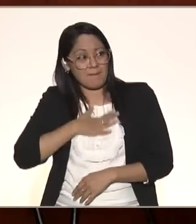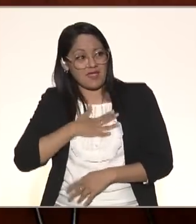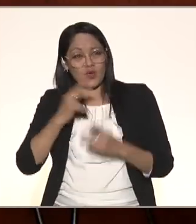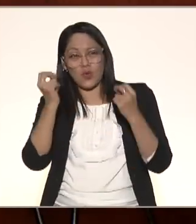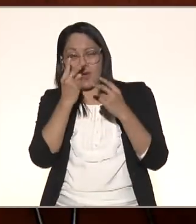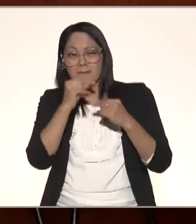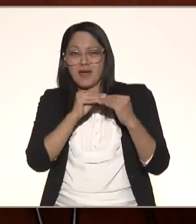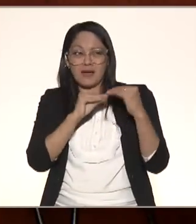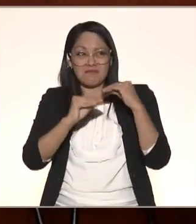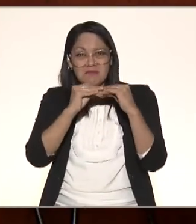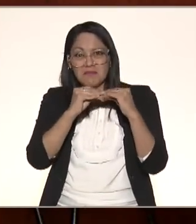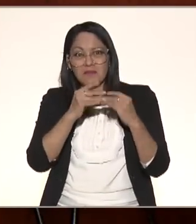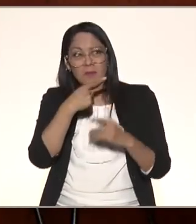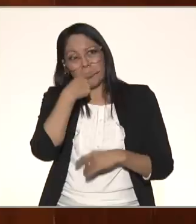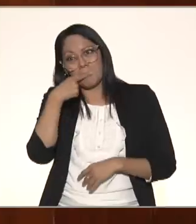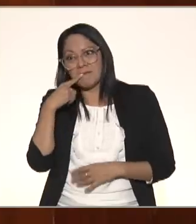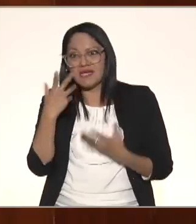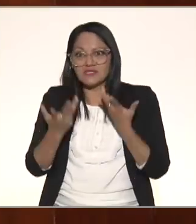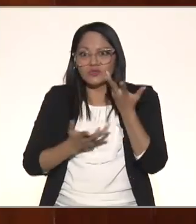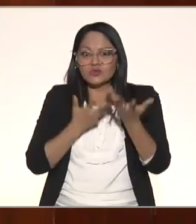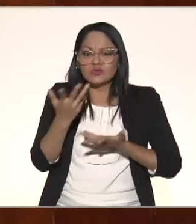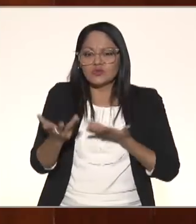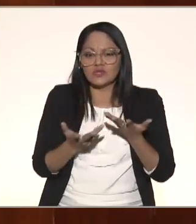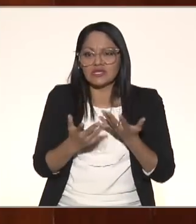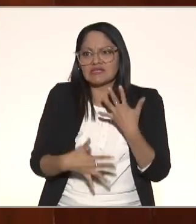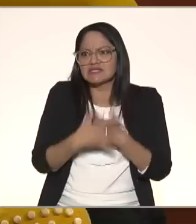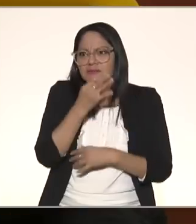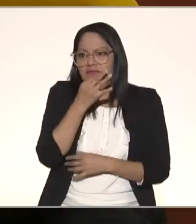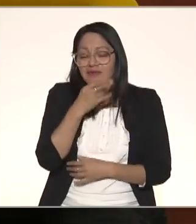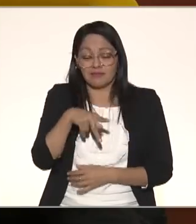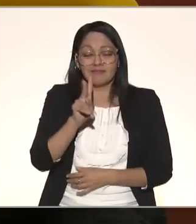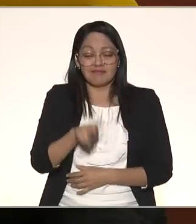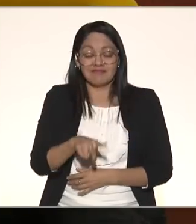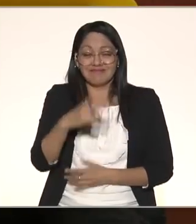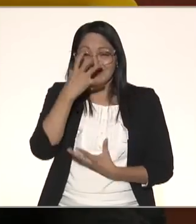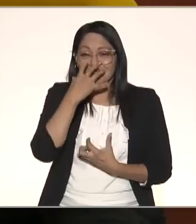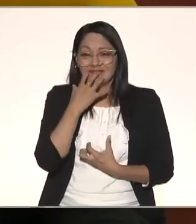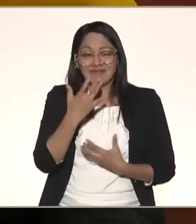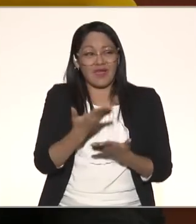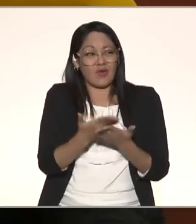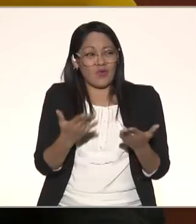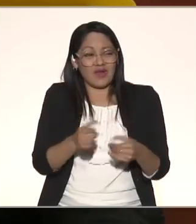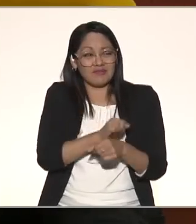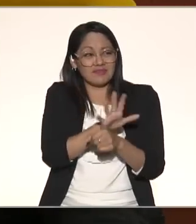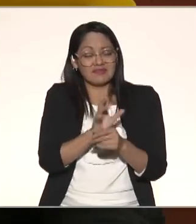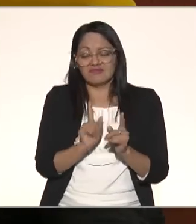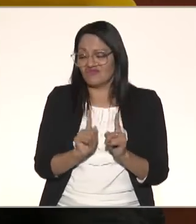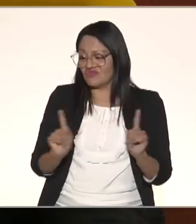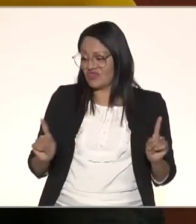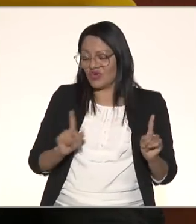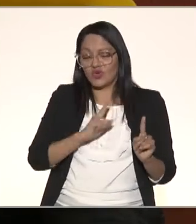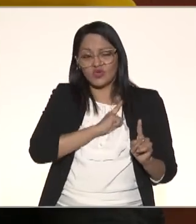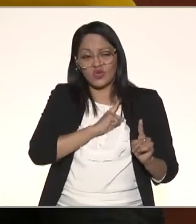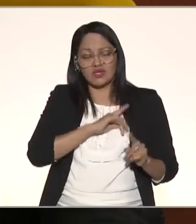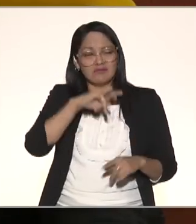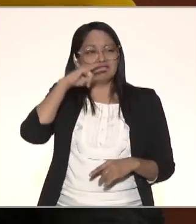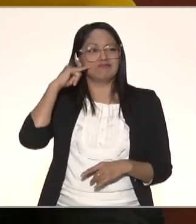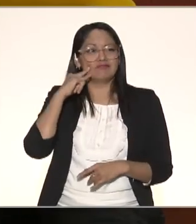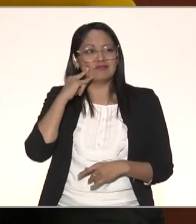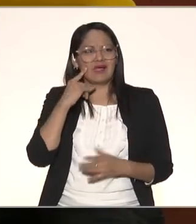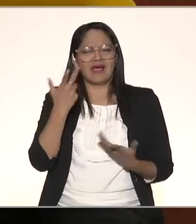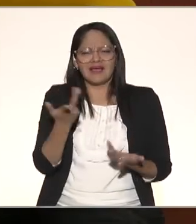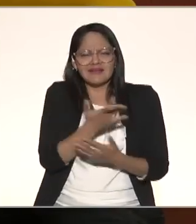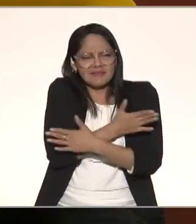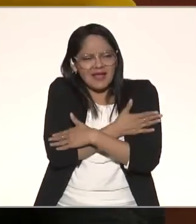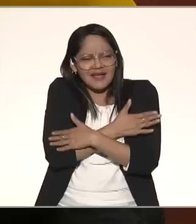rica 15 minutos porque qué tristes hemos estado qué solos hemos estado y a darnos un abracito rico